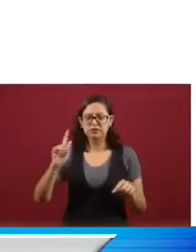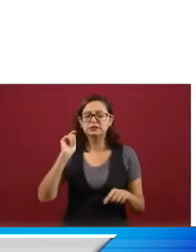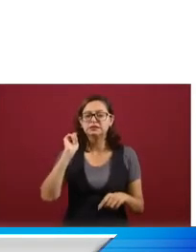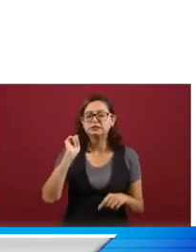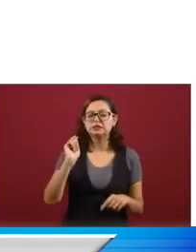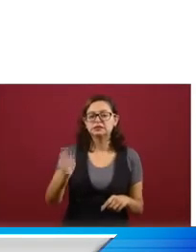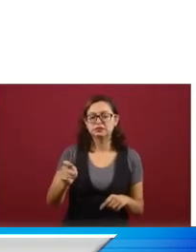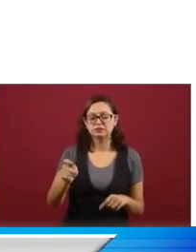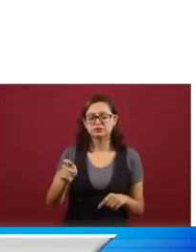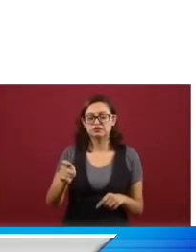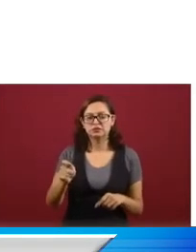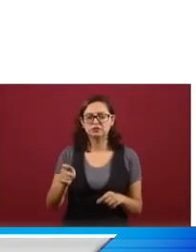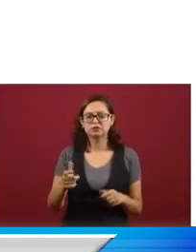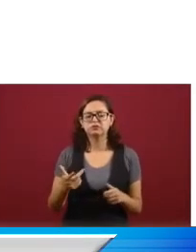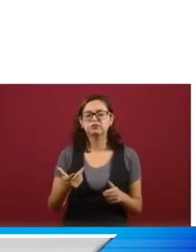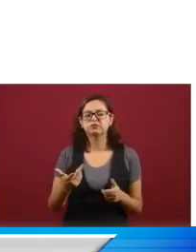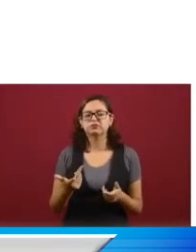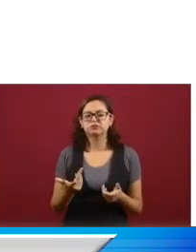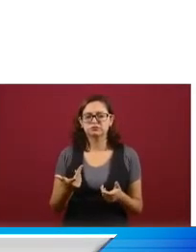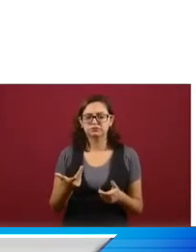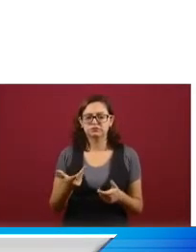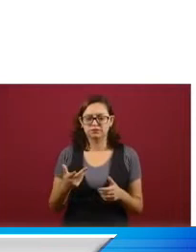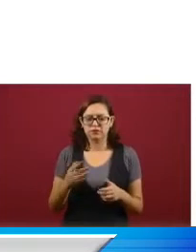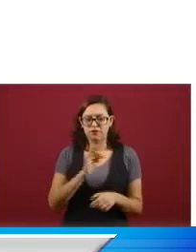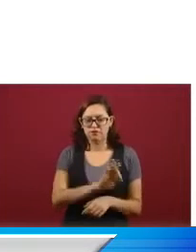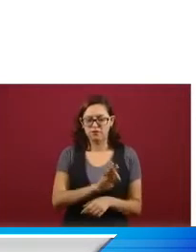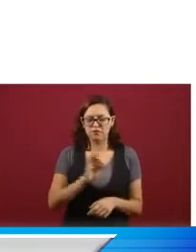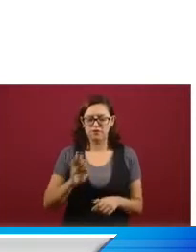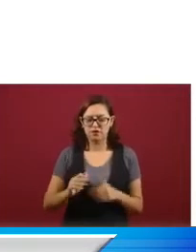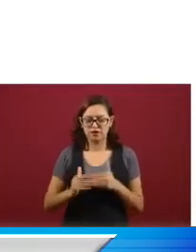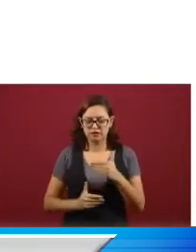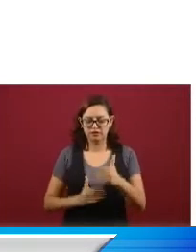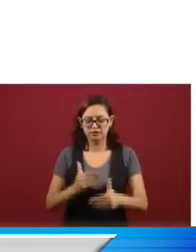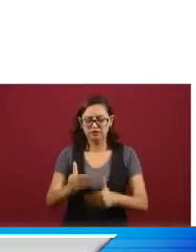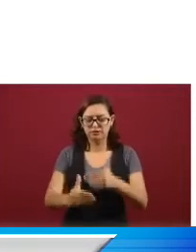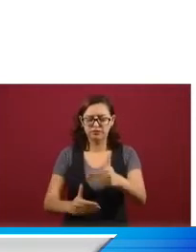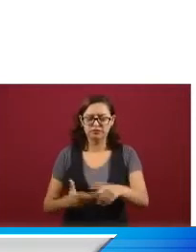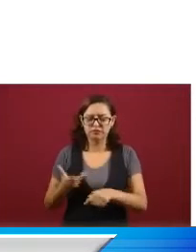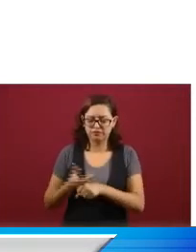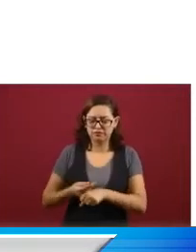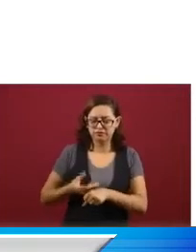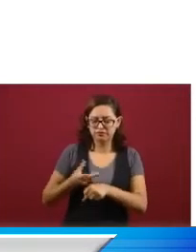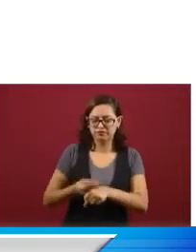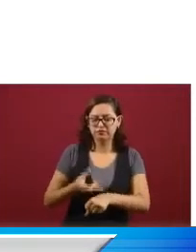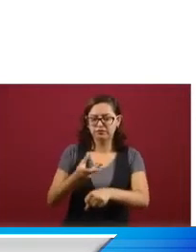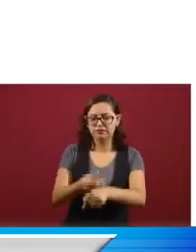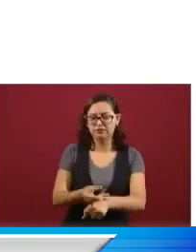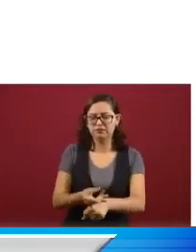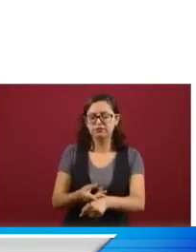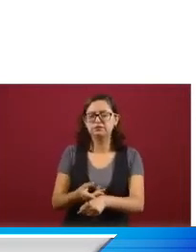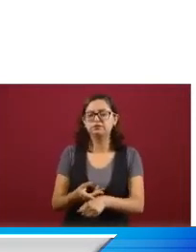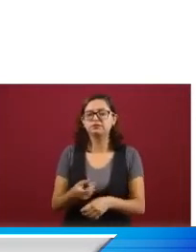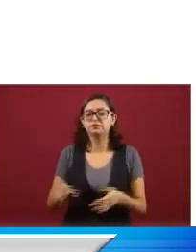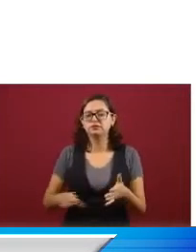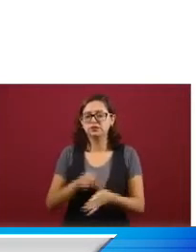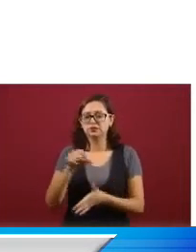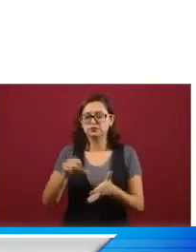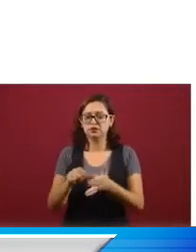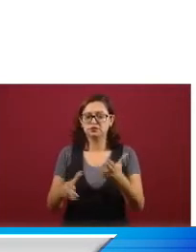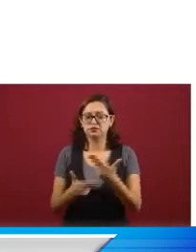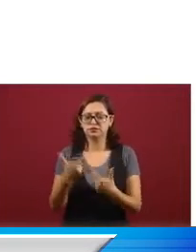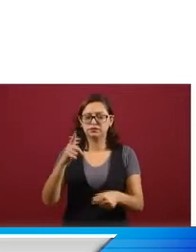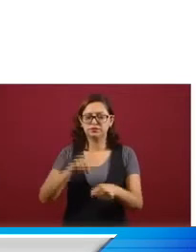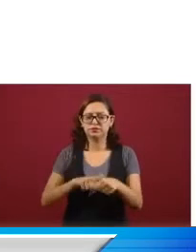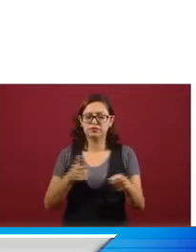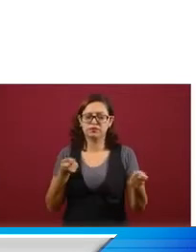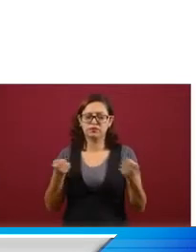desde 1989 en el gobierno de Salinas, cuando se inició la entrega de concesiones a empresas para la producción de energía eléctrica. Al día